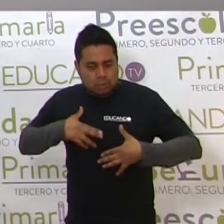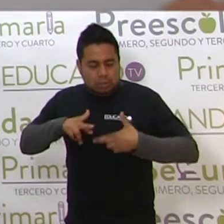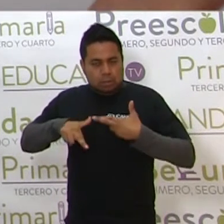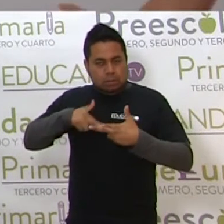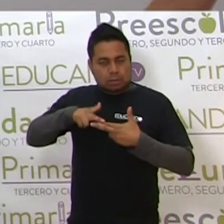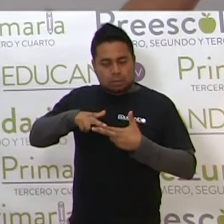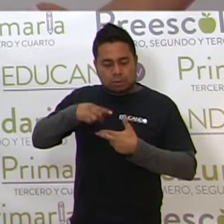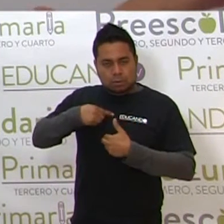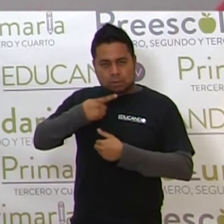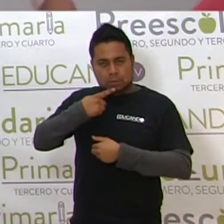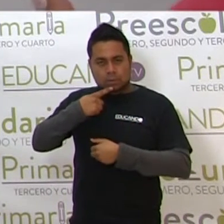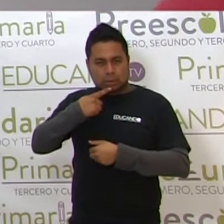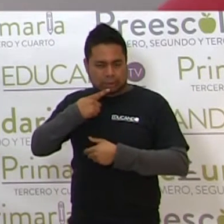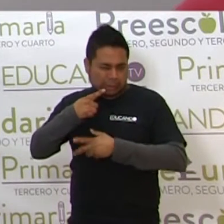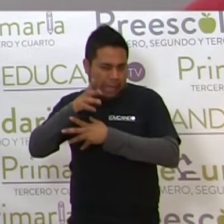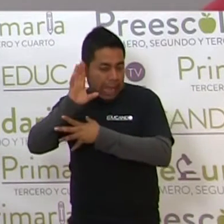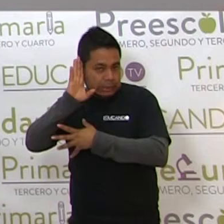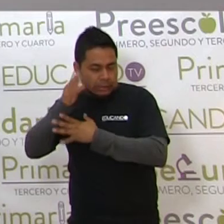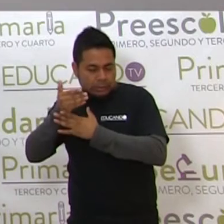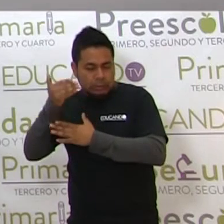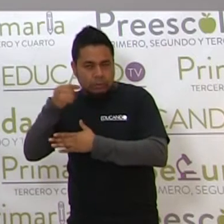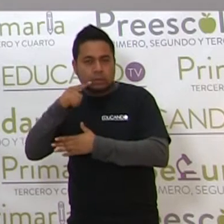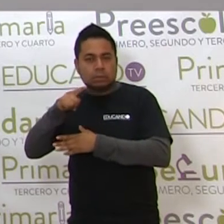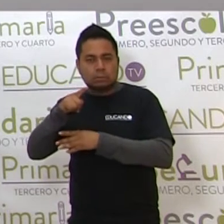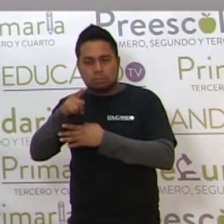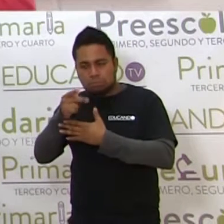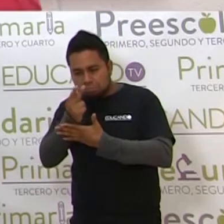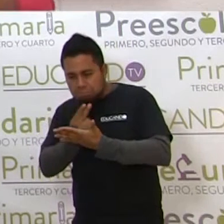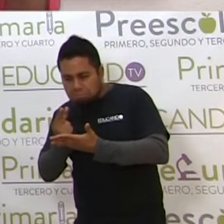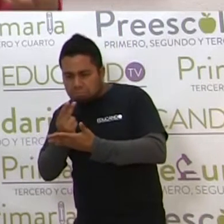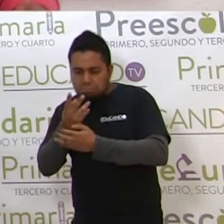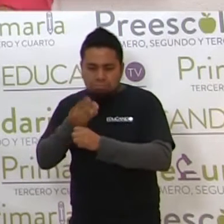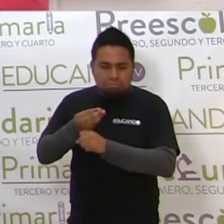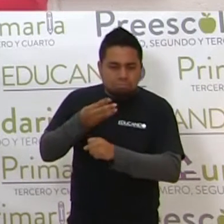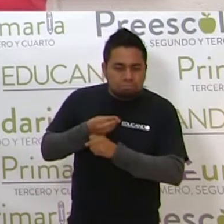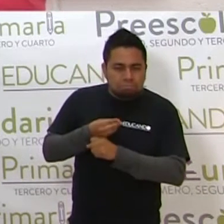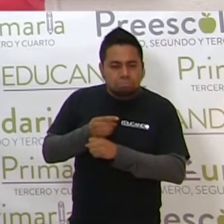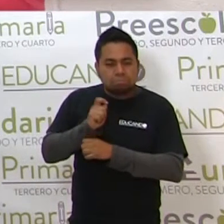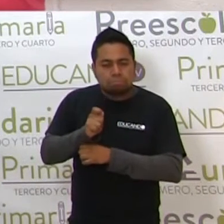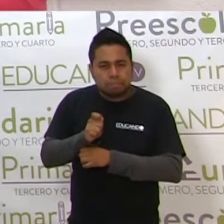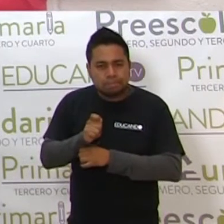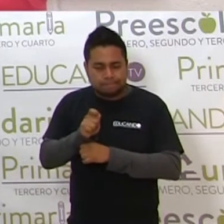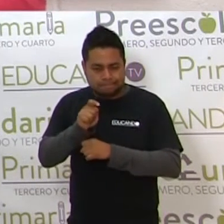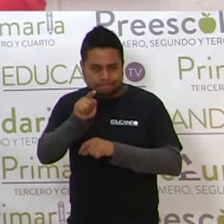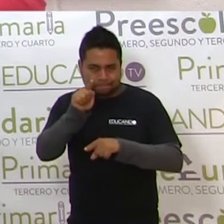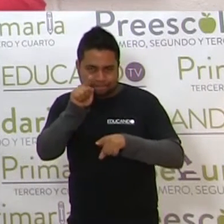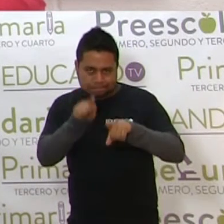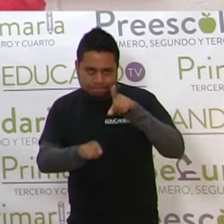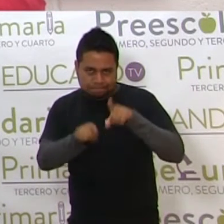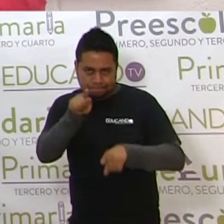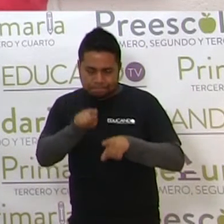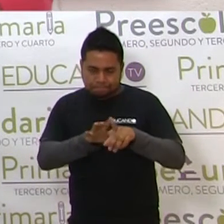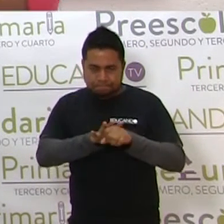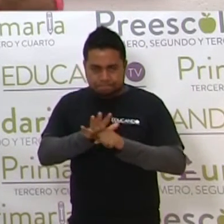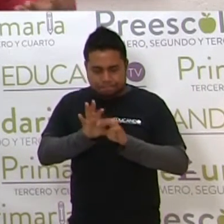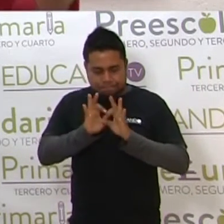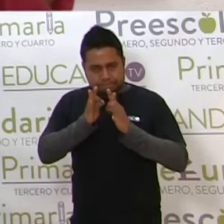escuchaba que en los diseño sobre todo bueno depende del estilo o a donde vayan al